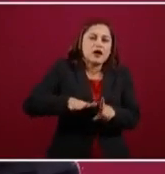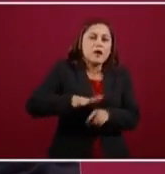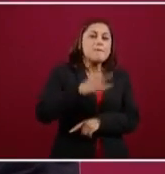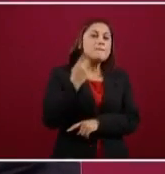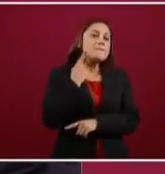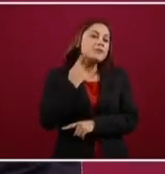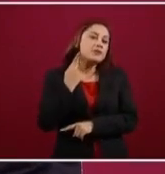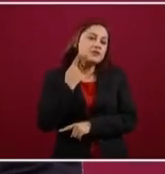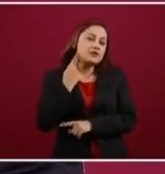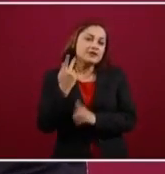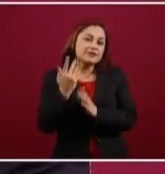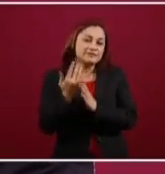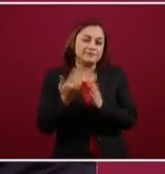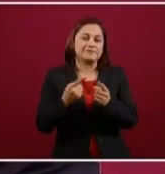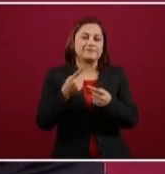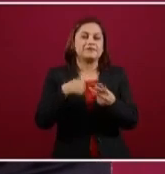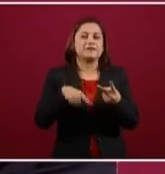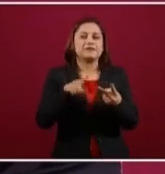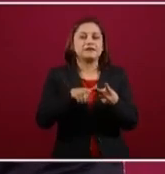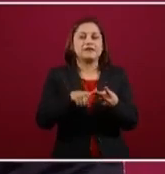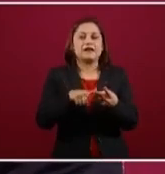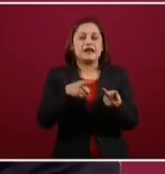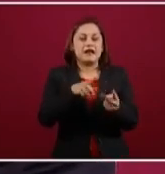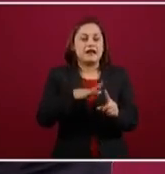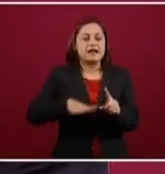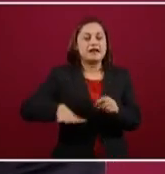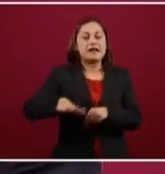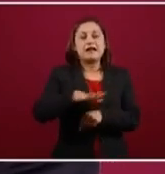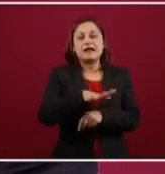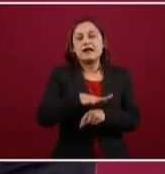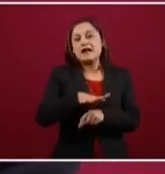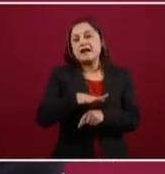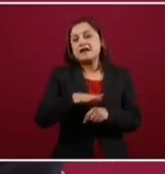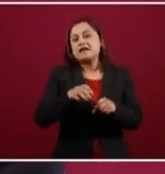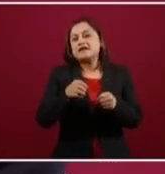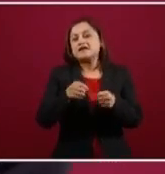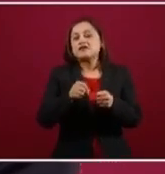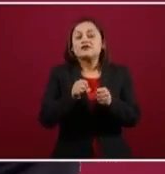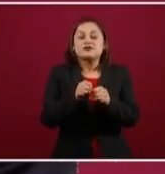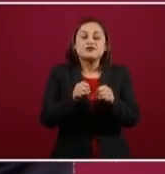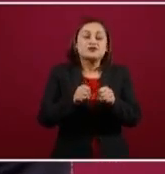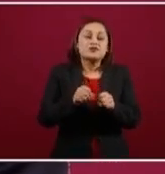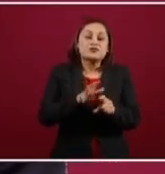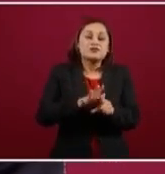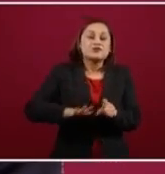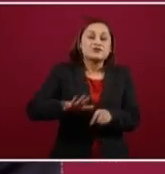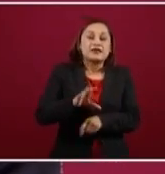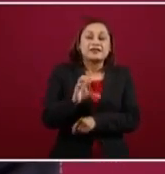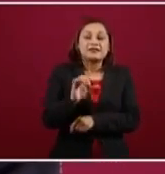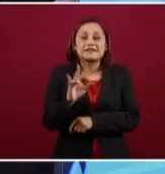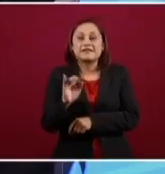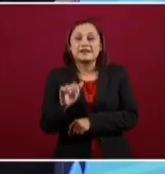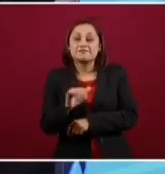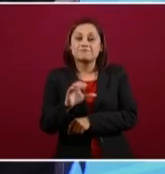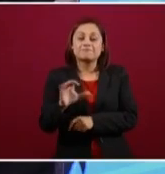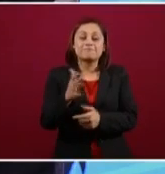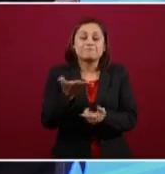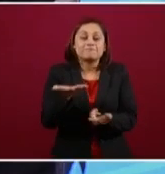la llamada sociedad civil. No existe el pueblo.